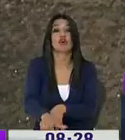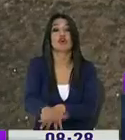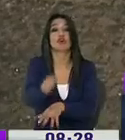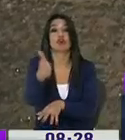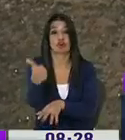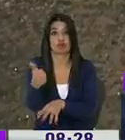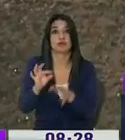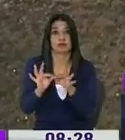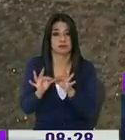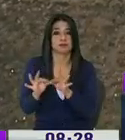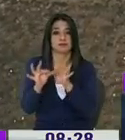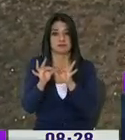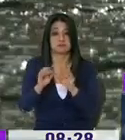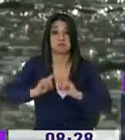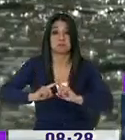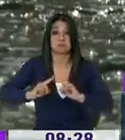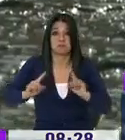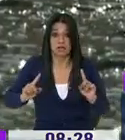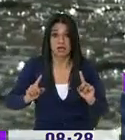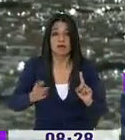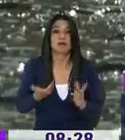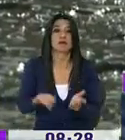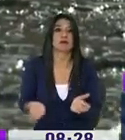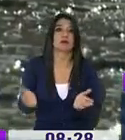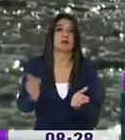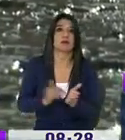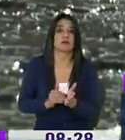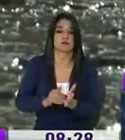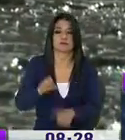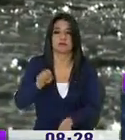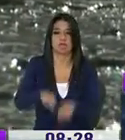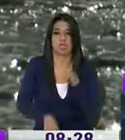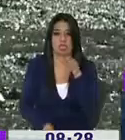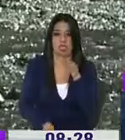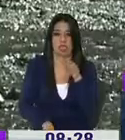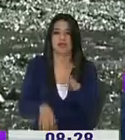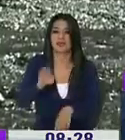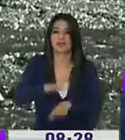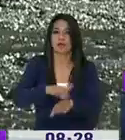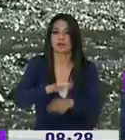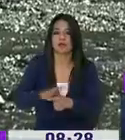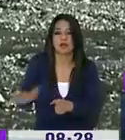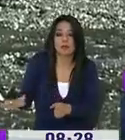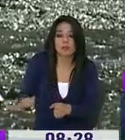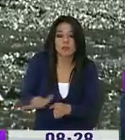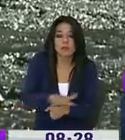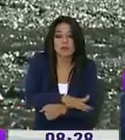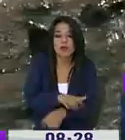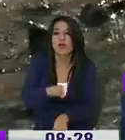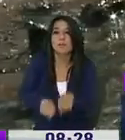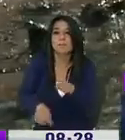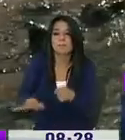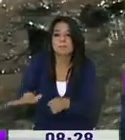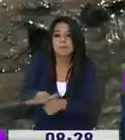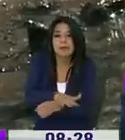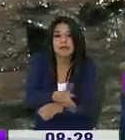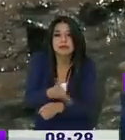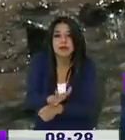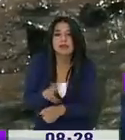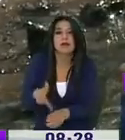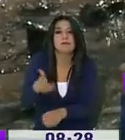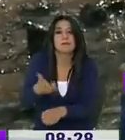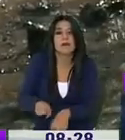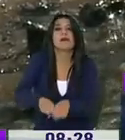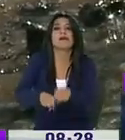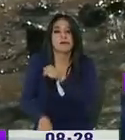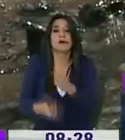fue reparada. Sin embargo, no habría sido integral, pues no se colocó el asfalto. Y pocos días después, el